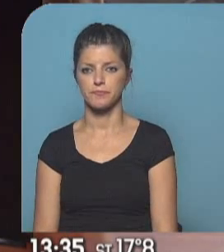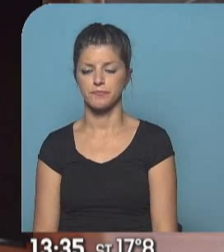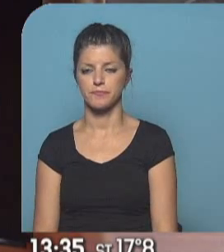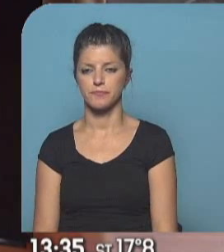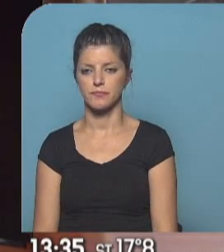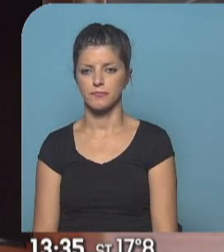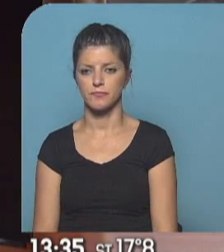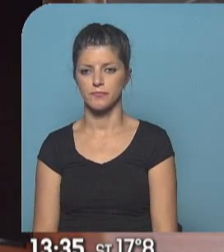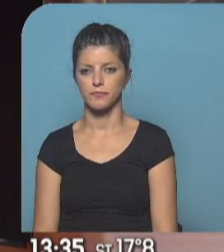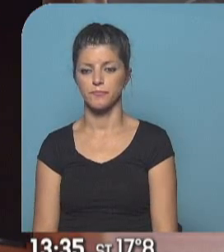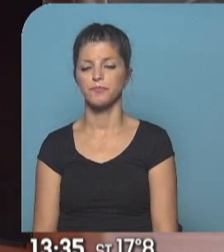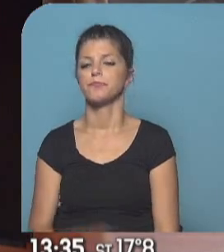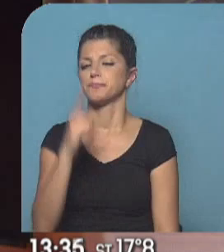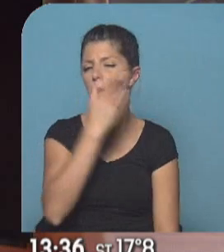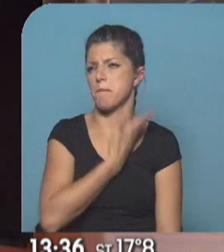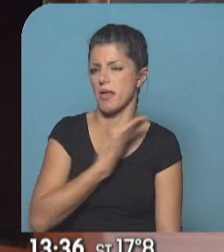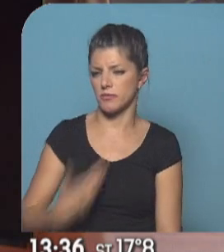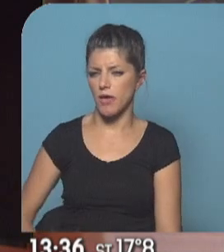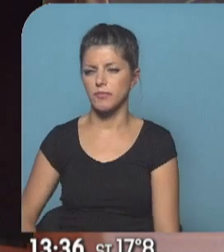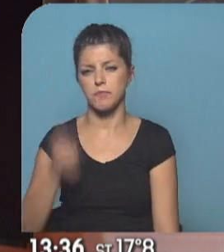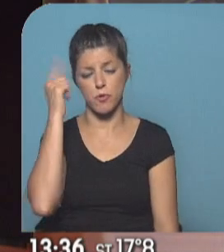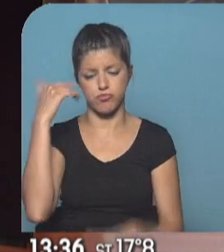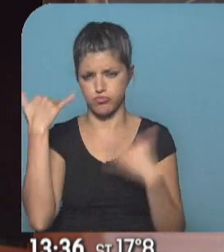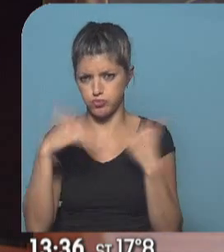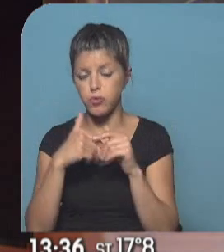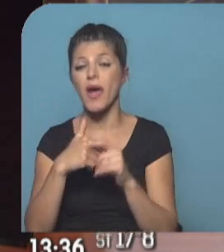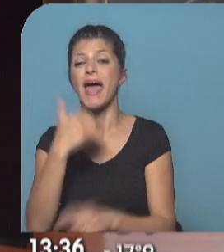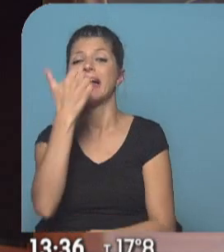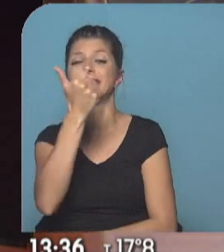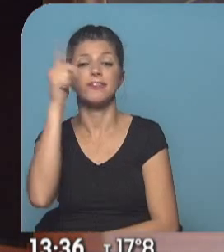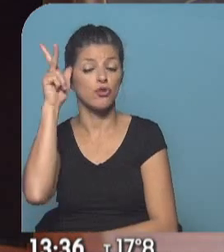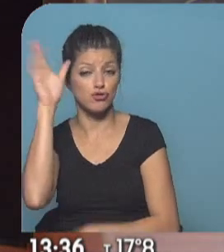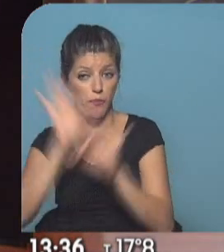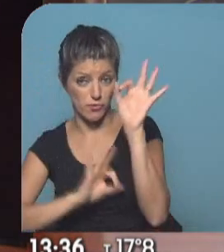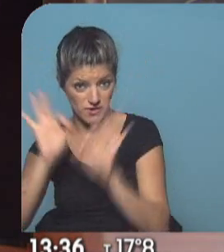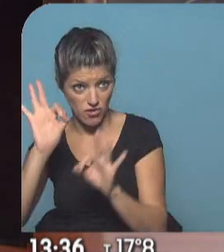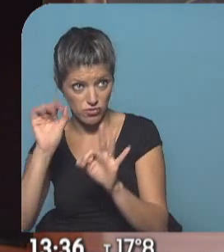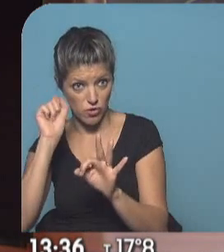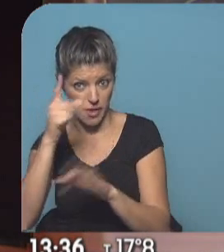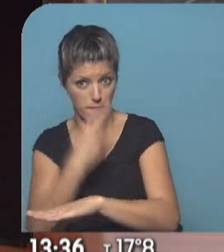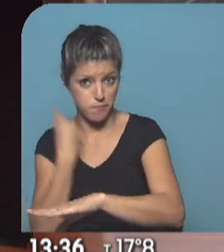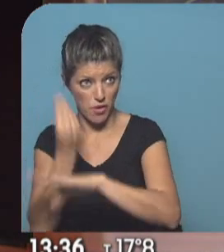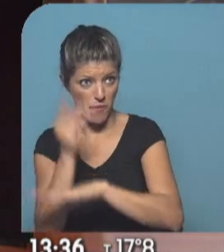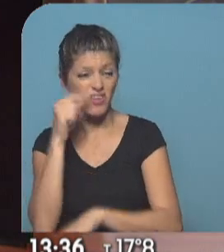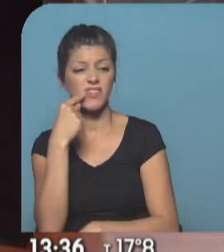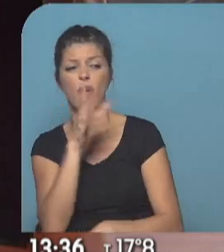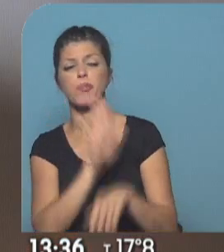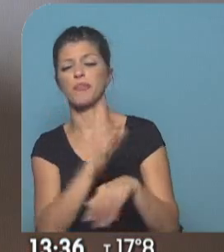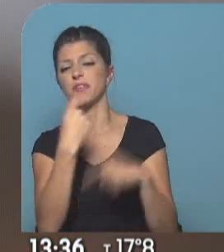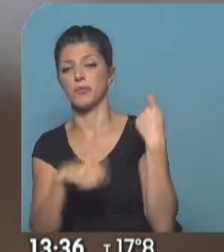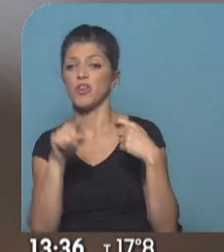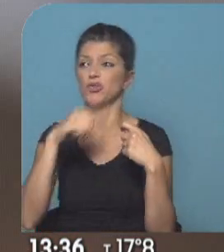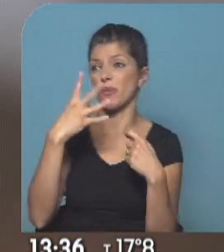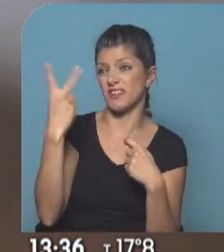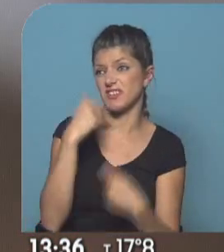muy duramente Kuczynski, un hombre que es visto por un 68% de los peruanos como débil y un 43% como muy débil.